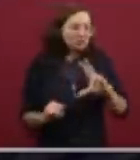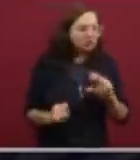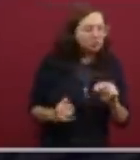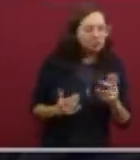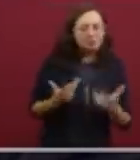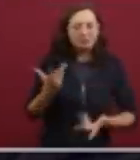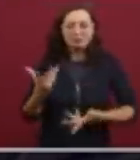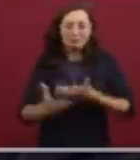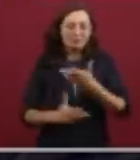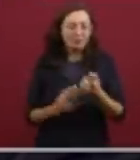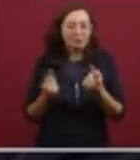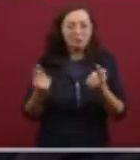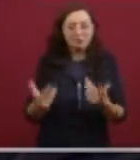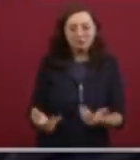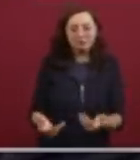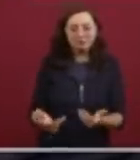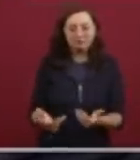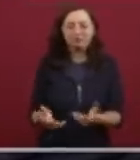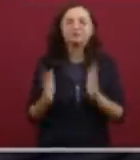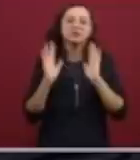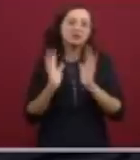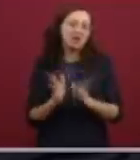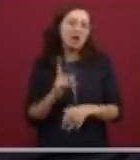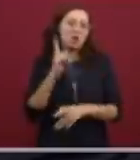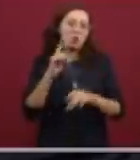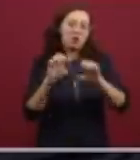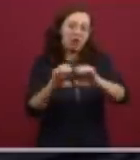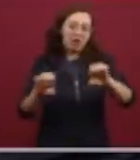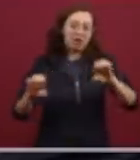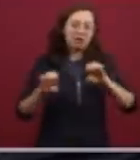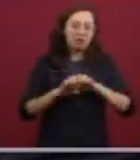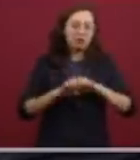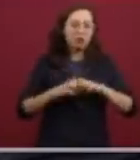asunto. Ya hay un equipo trabajando